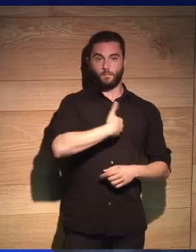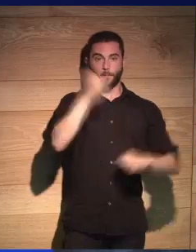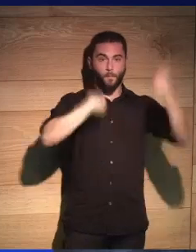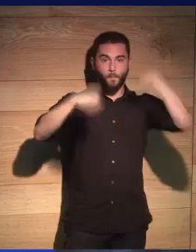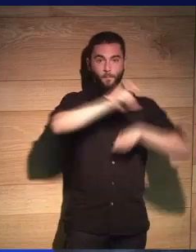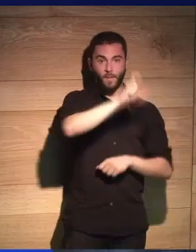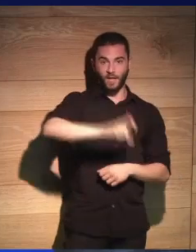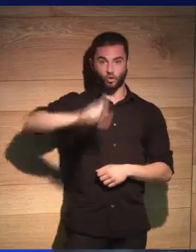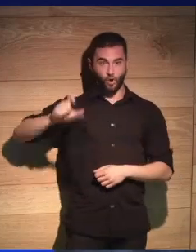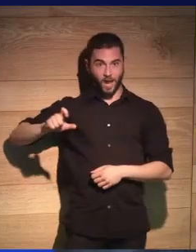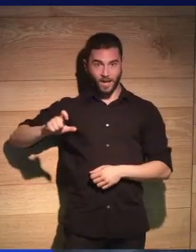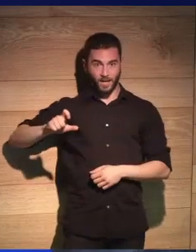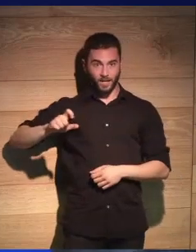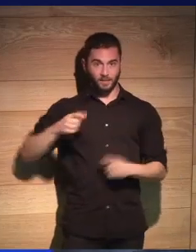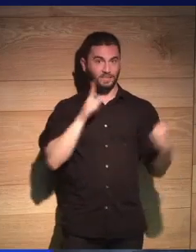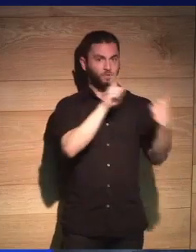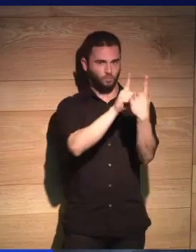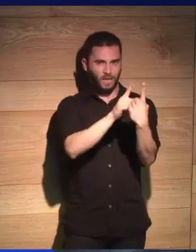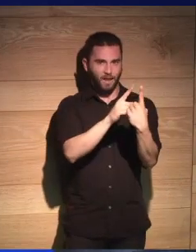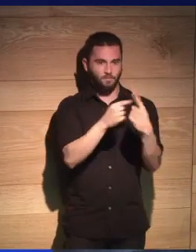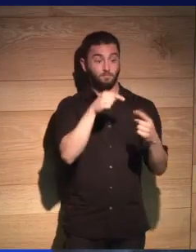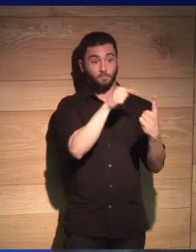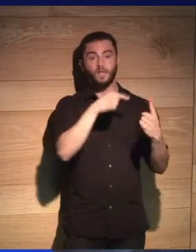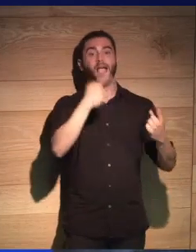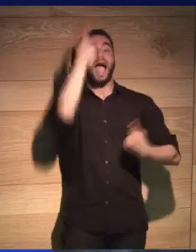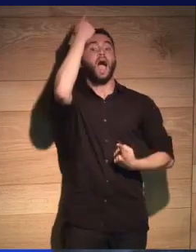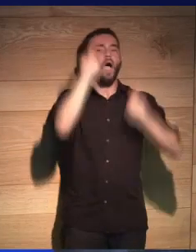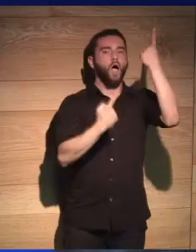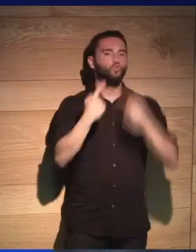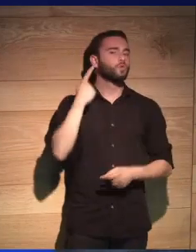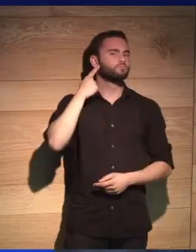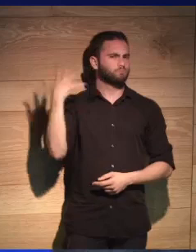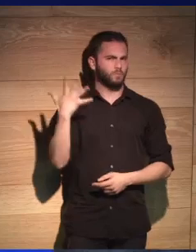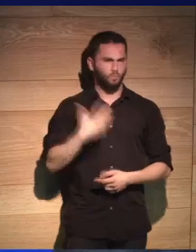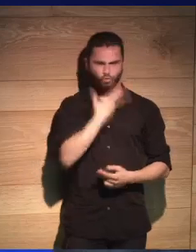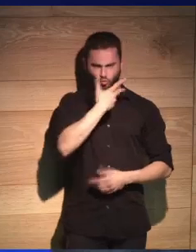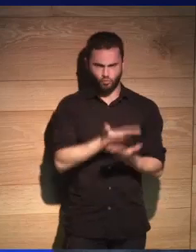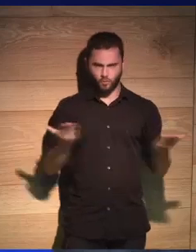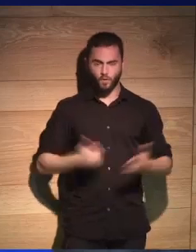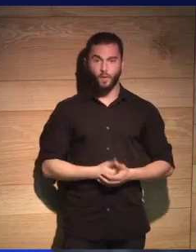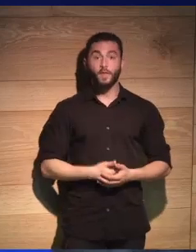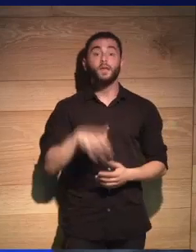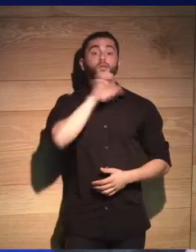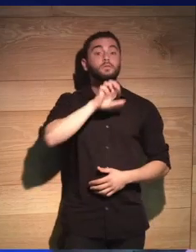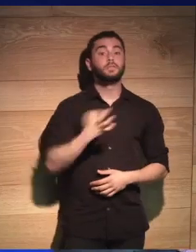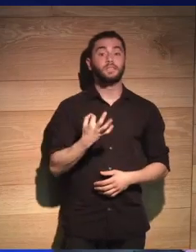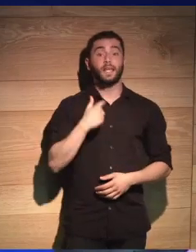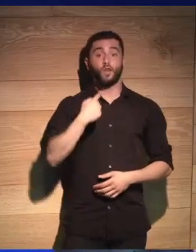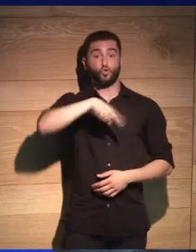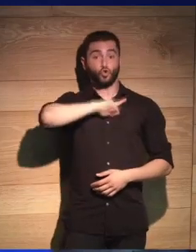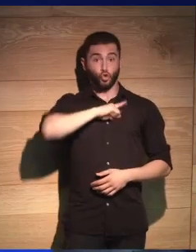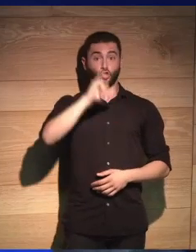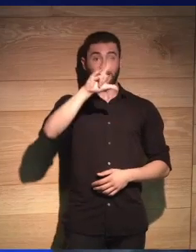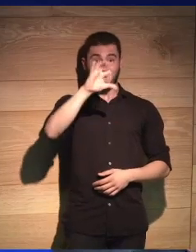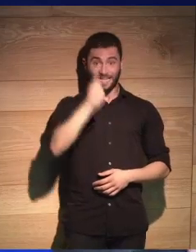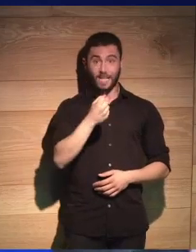que además algunos son súper conocidos. Y además, lo curioso de todo es que nosotros conocíamos a